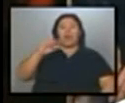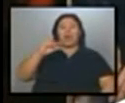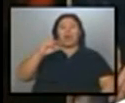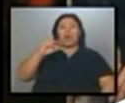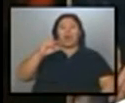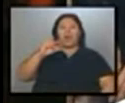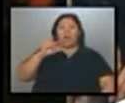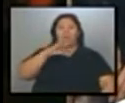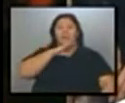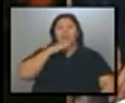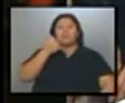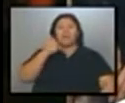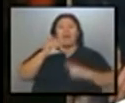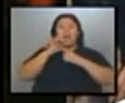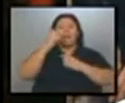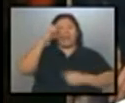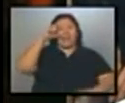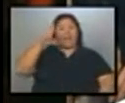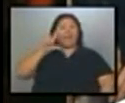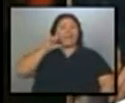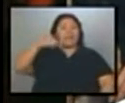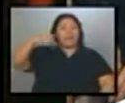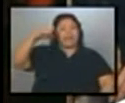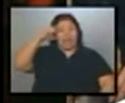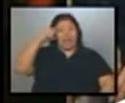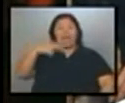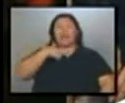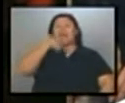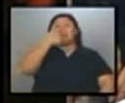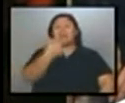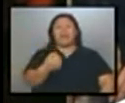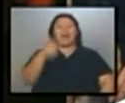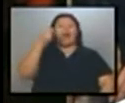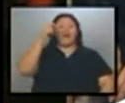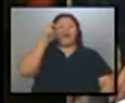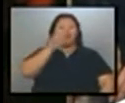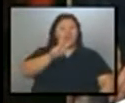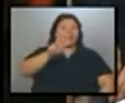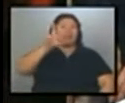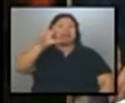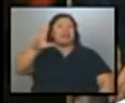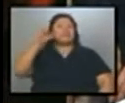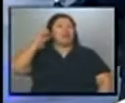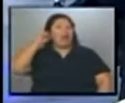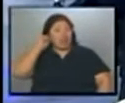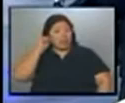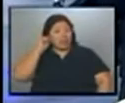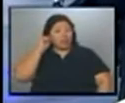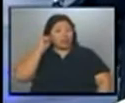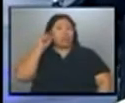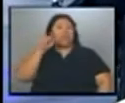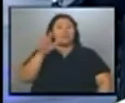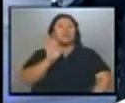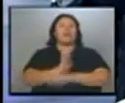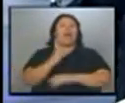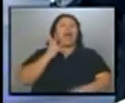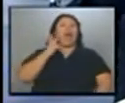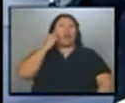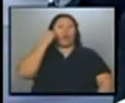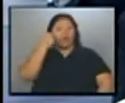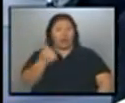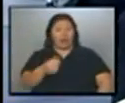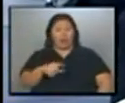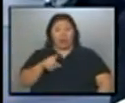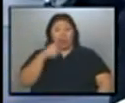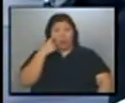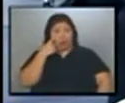tiene una hija que hoy tiene 23 años, ¿eh? Y que tiene ya un hijo de 2. O sea, la hija no es de Palermo. No es de Palermo, la chica